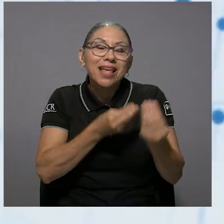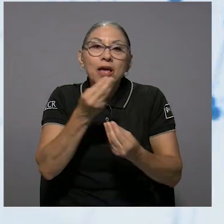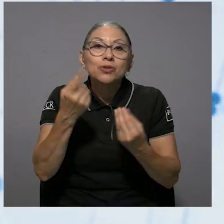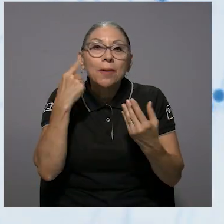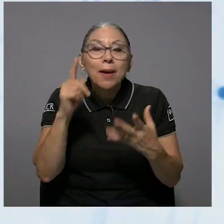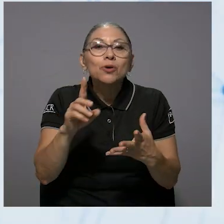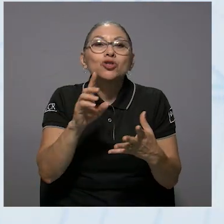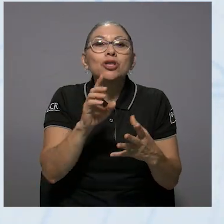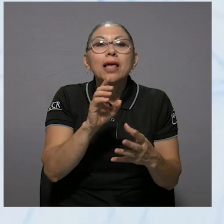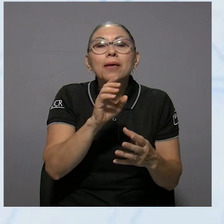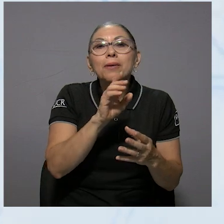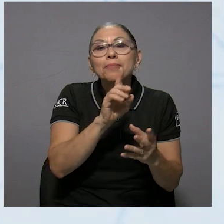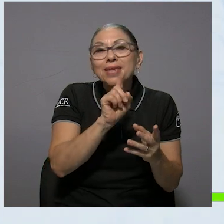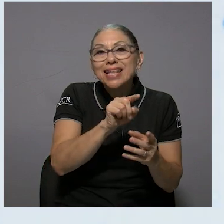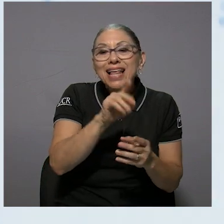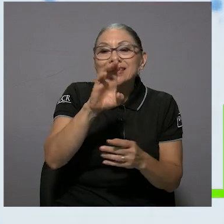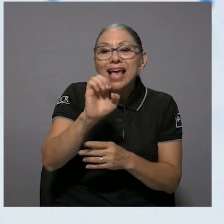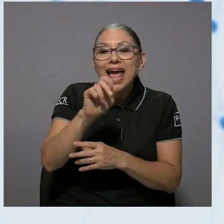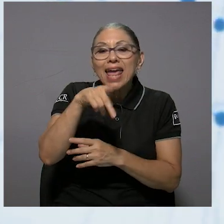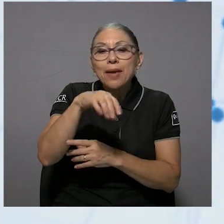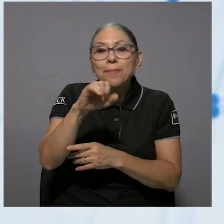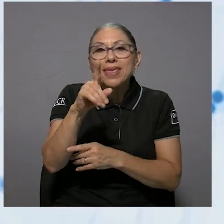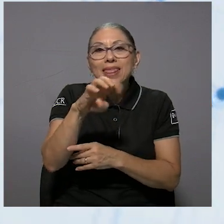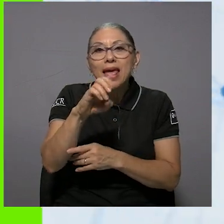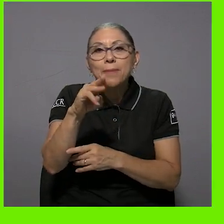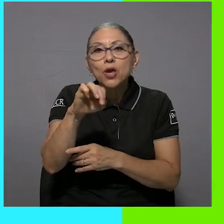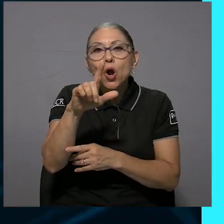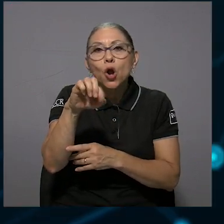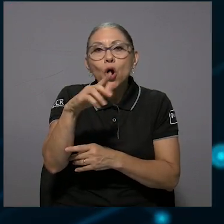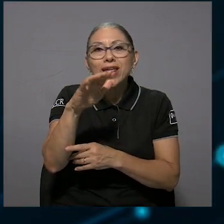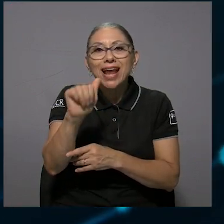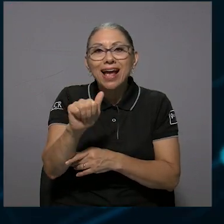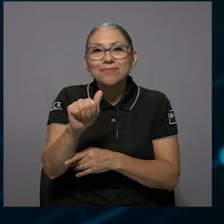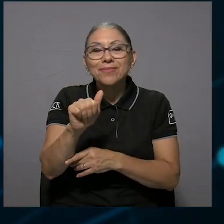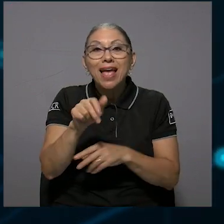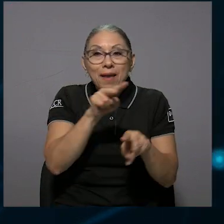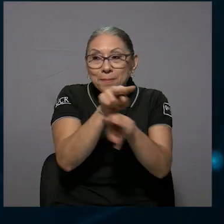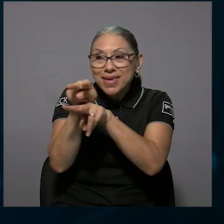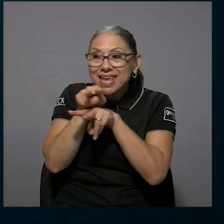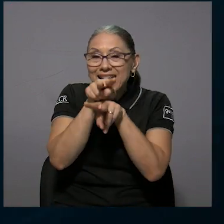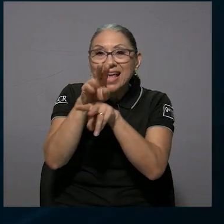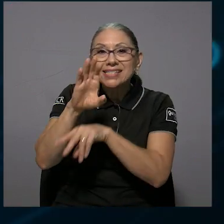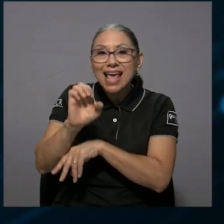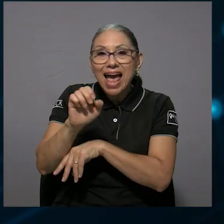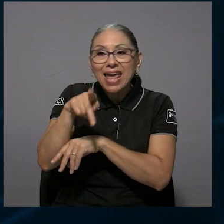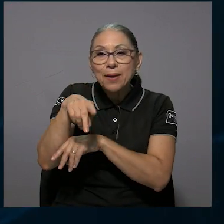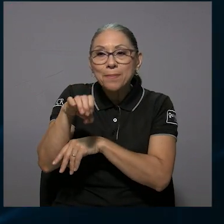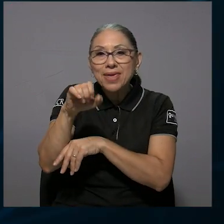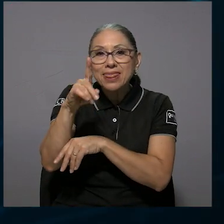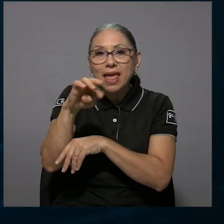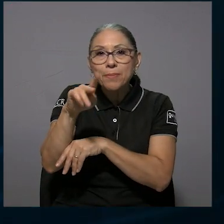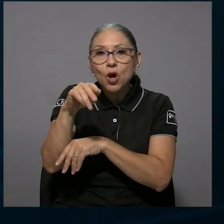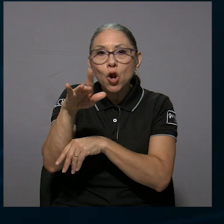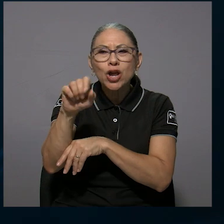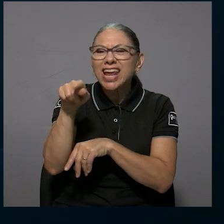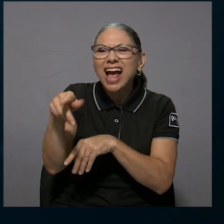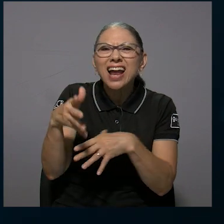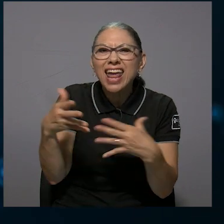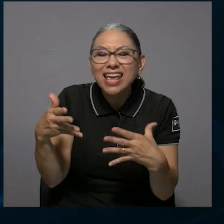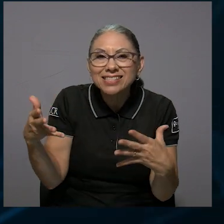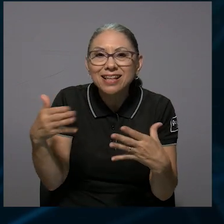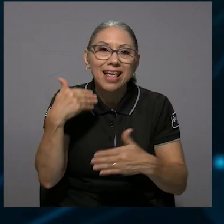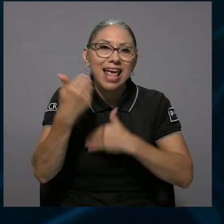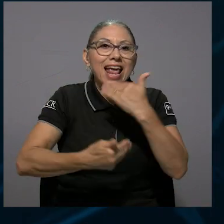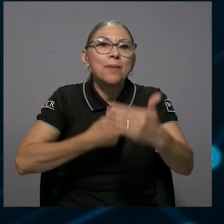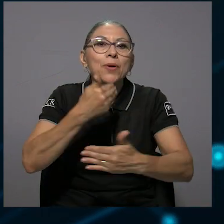vigilancia epidemiológica, sacamos más o menos 10 acciones muestra. Se conoce como vigilancia epidemiológica al proceso a través del